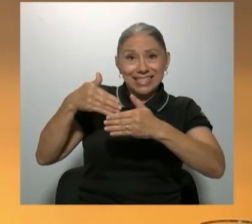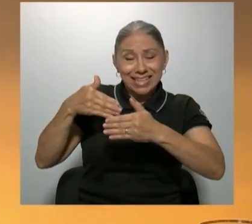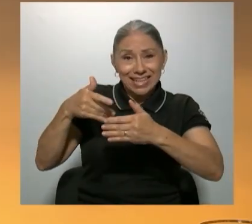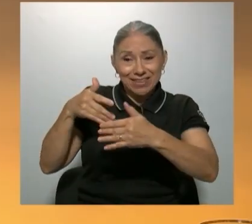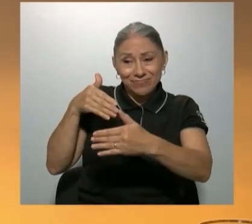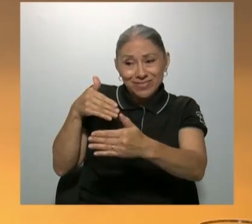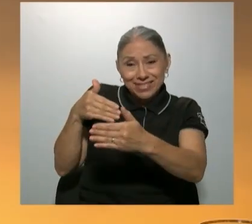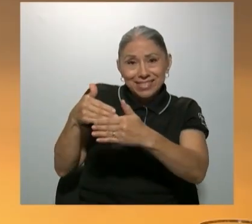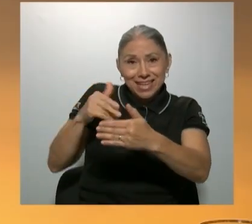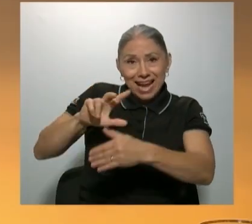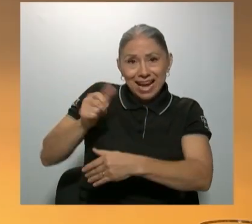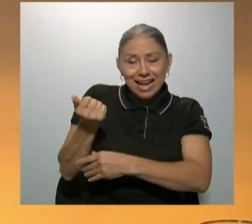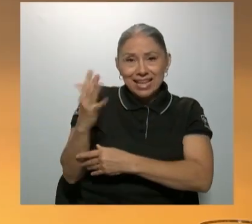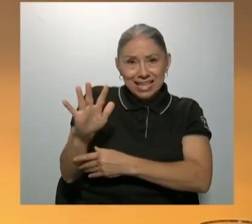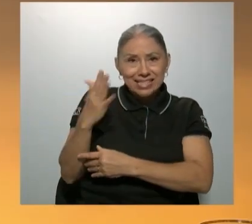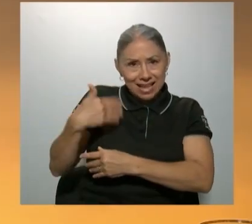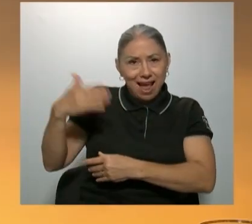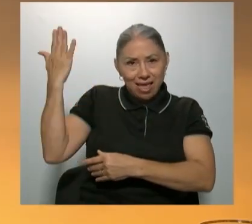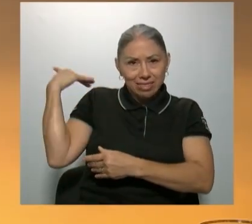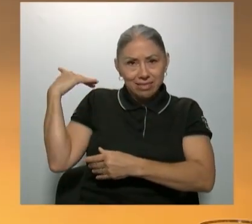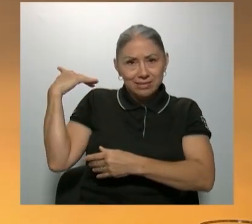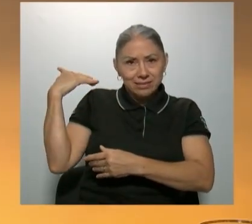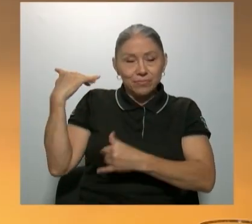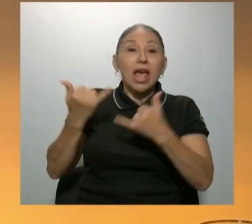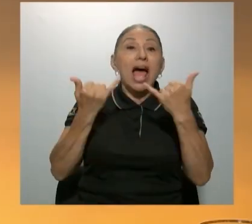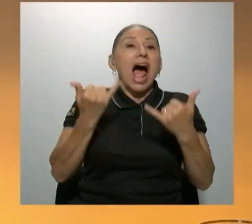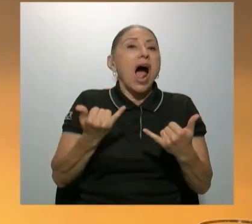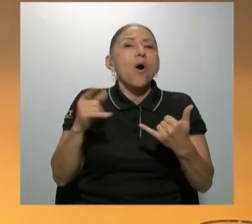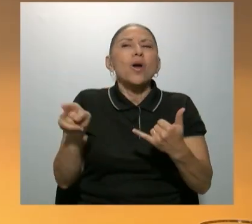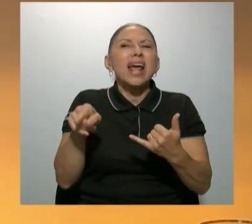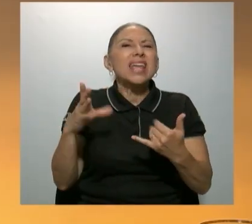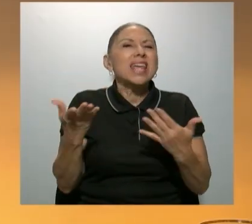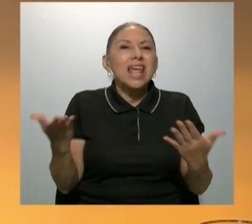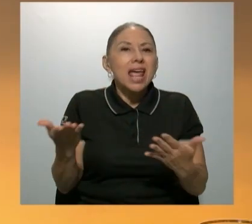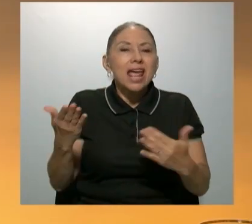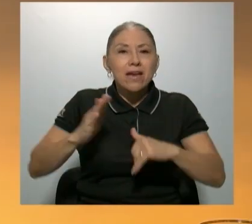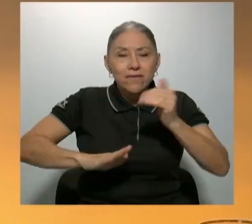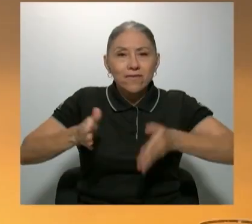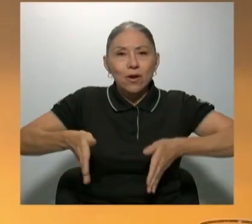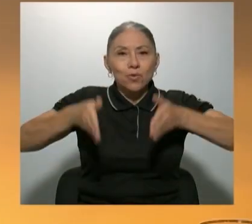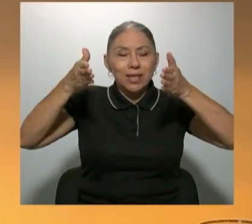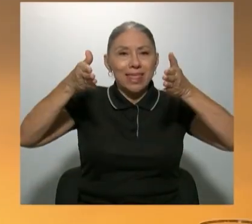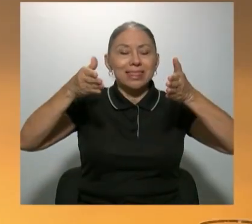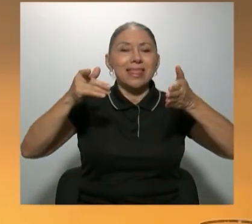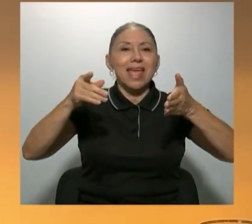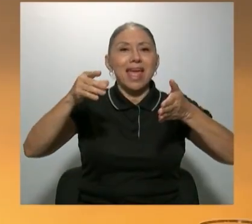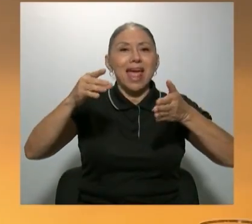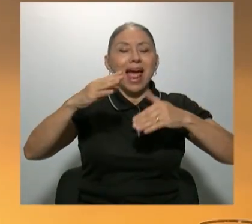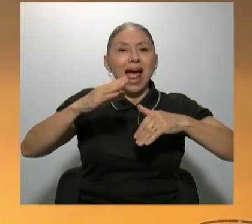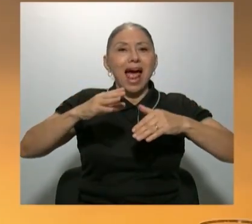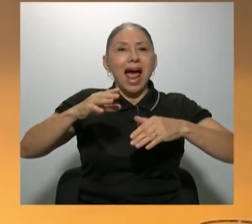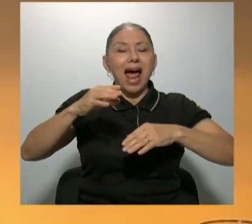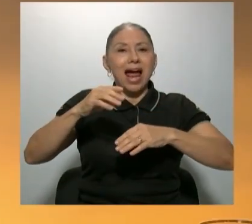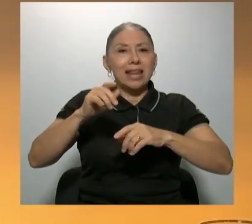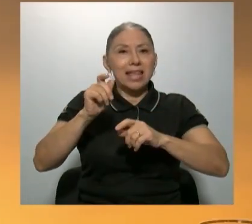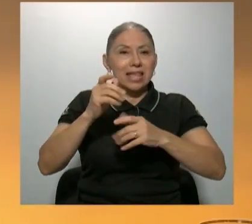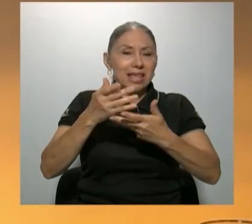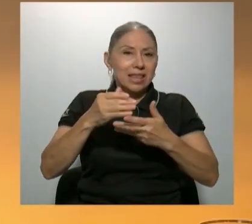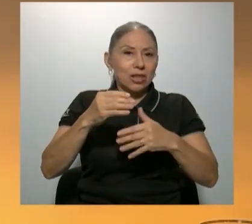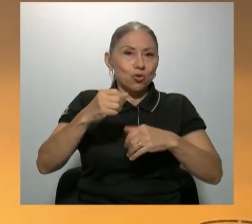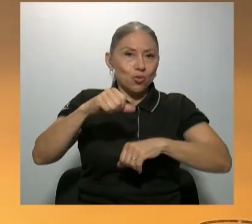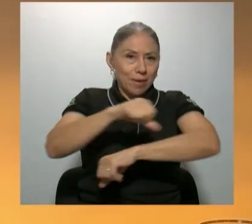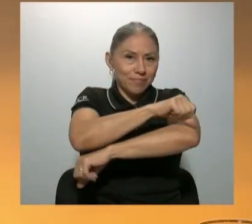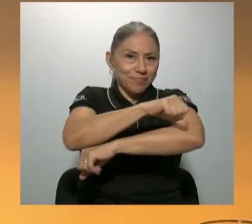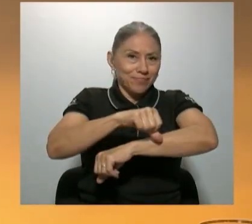estudios de Canal 15, donde ahora queda la Facultad de Arquitectura, y donde fue la casa de la